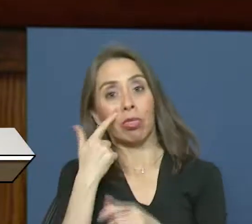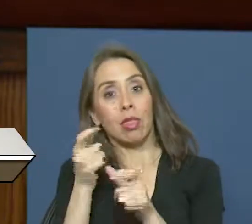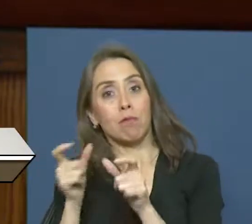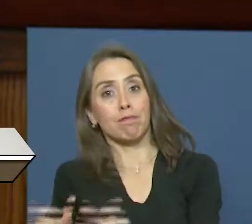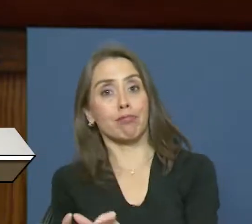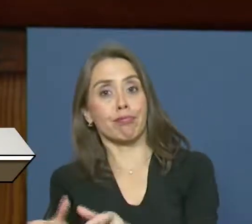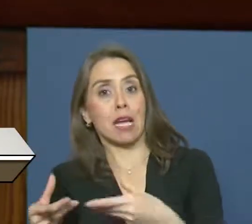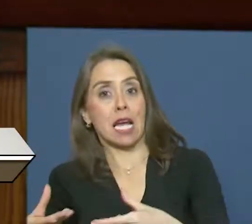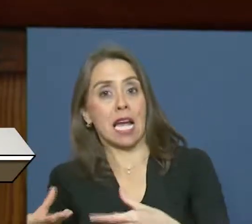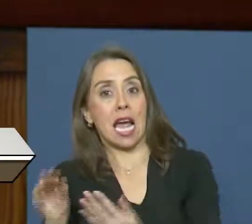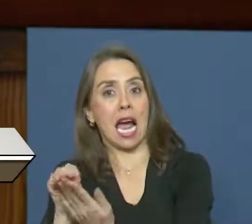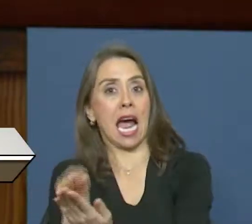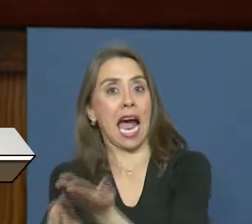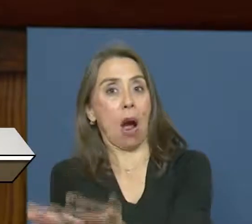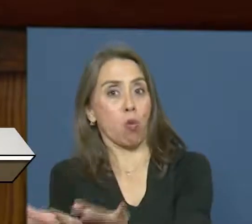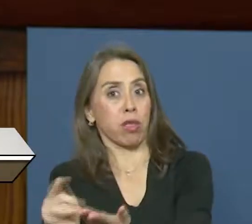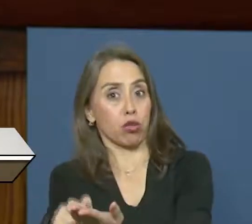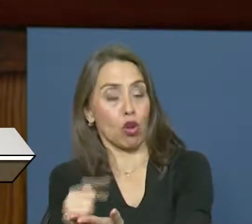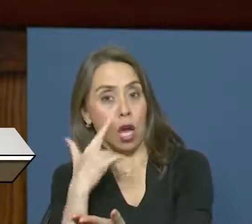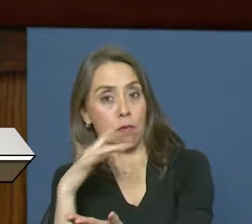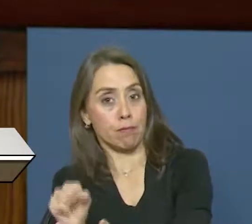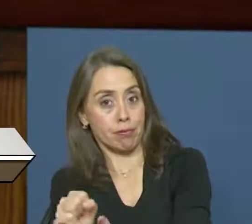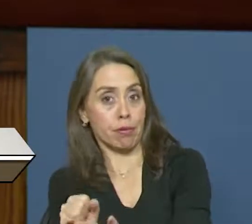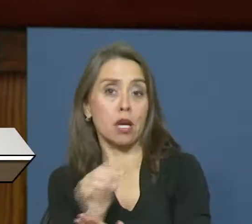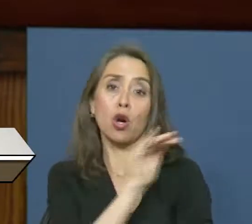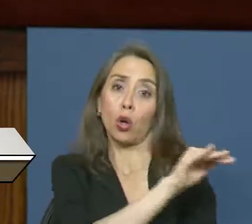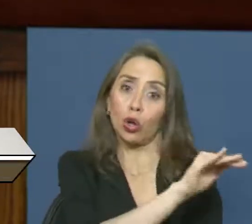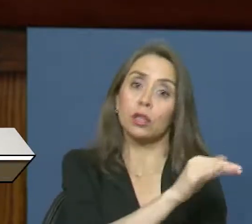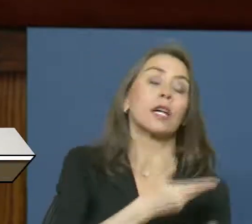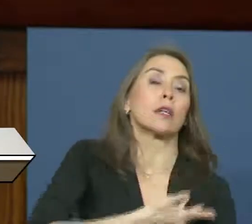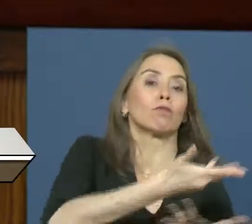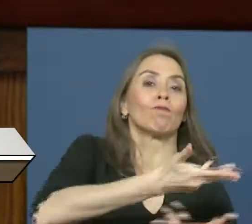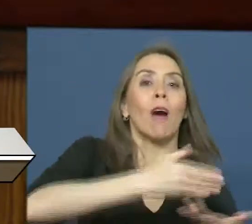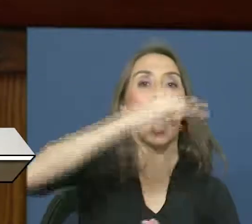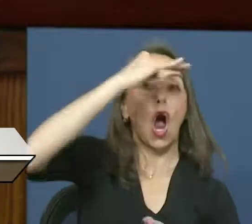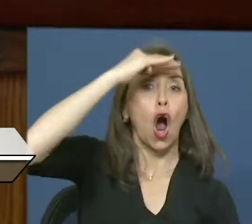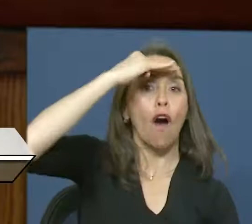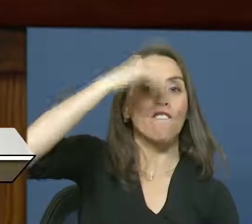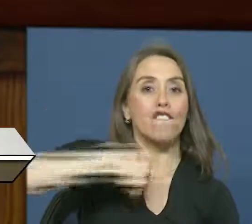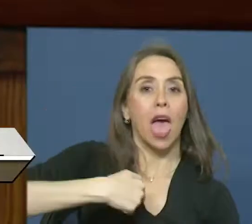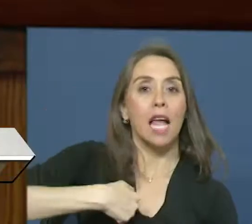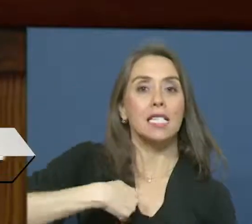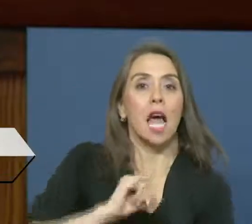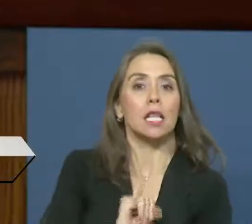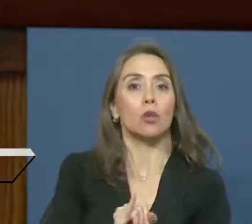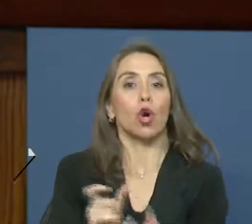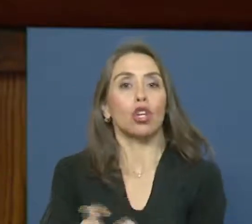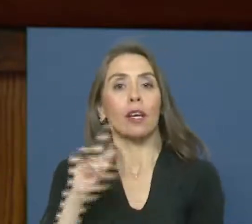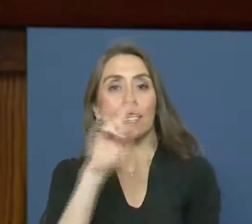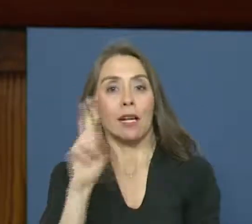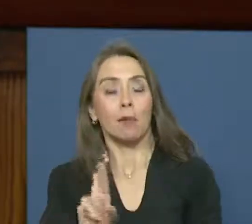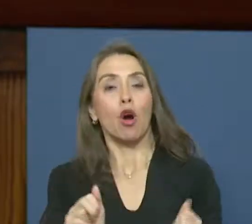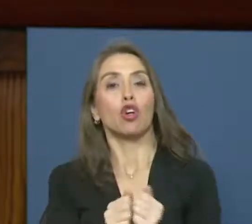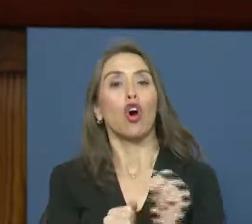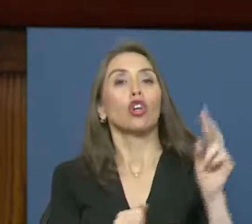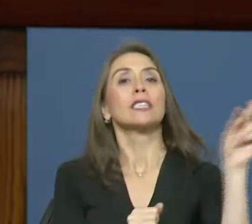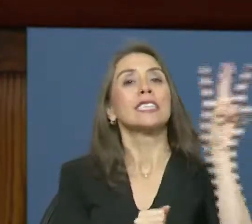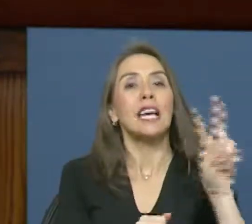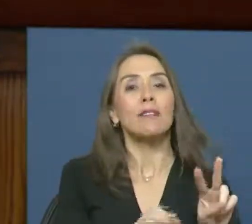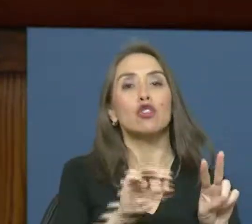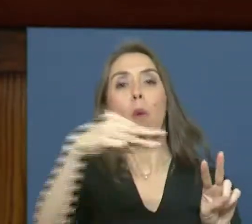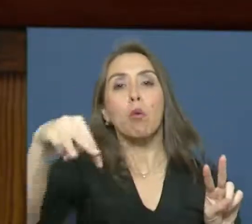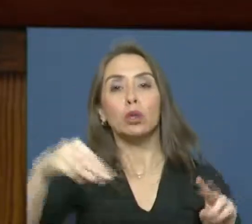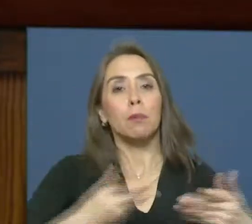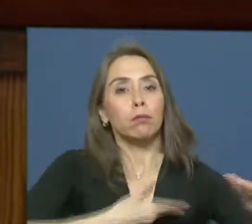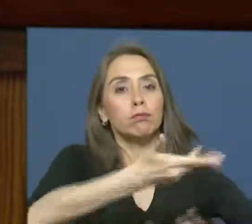que implica simplemente una actitud de confianza entre la Contraloría y el servicio o la municipalidad, porque en realidad este es un convenio